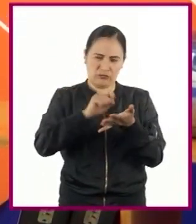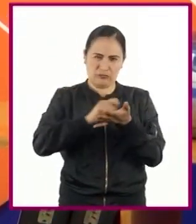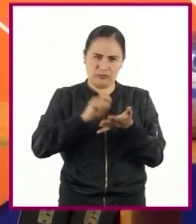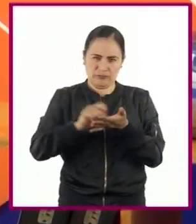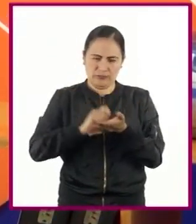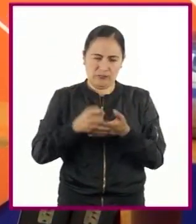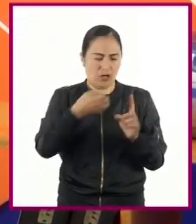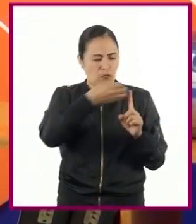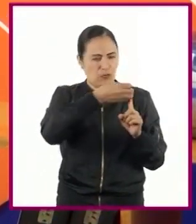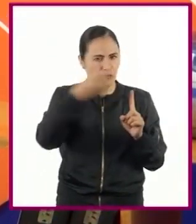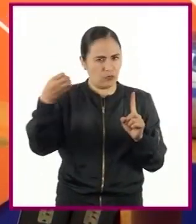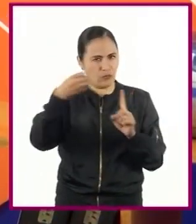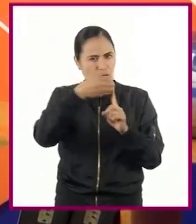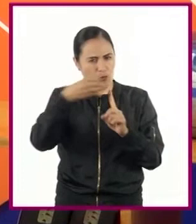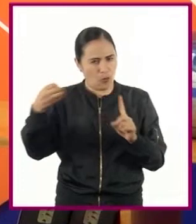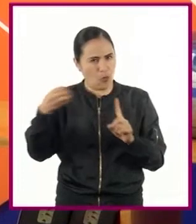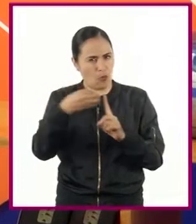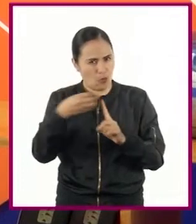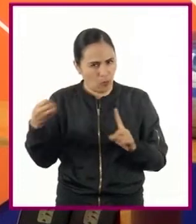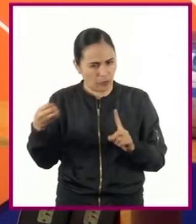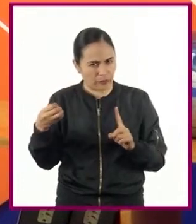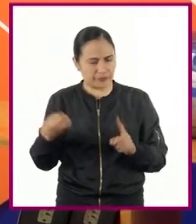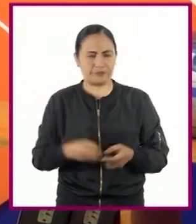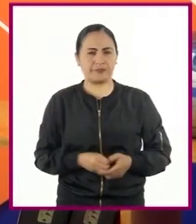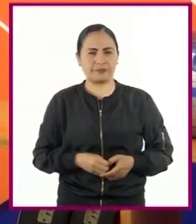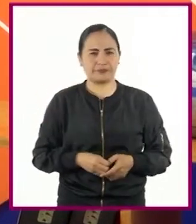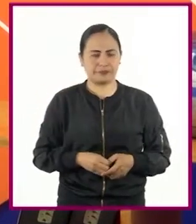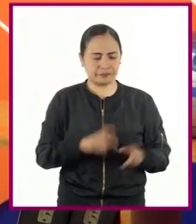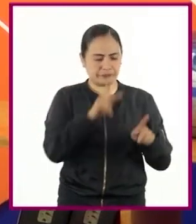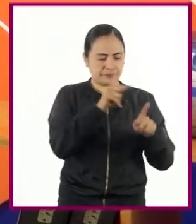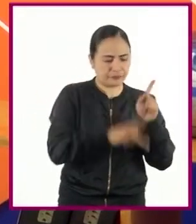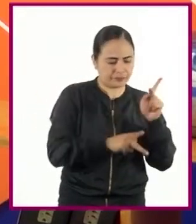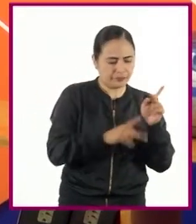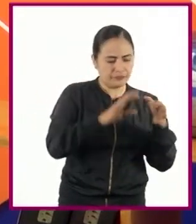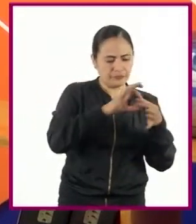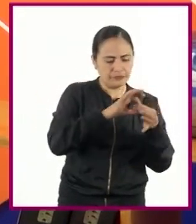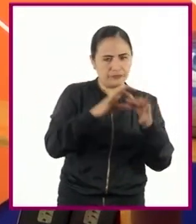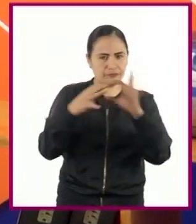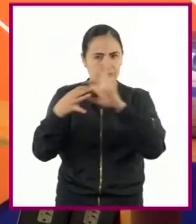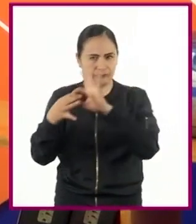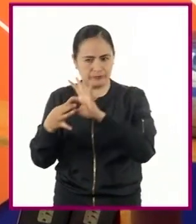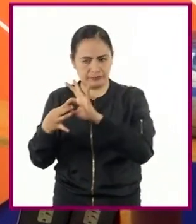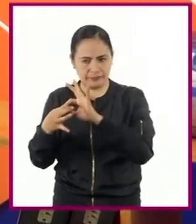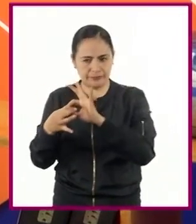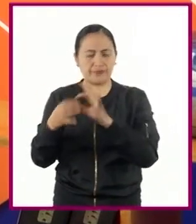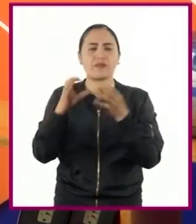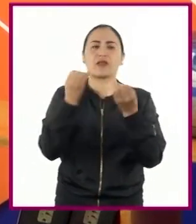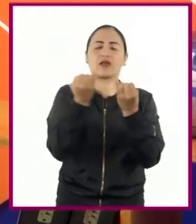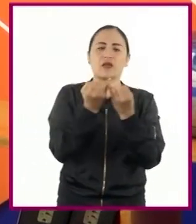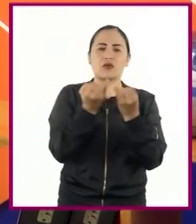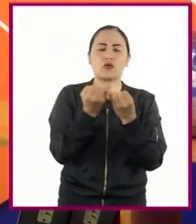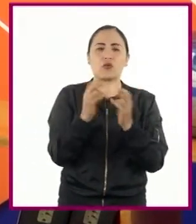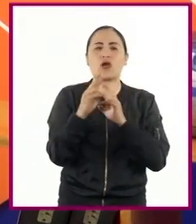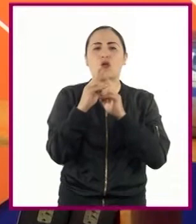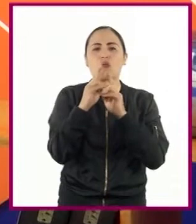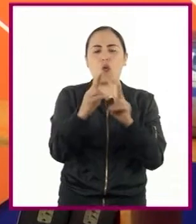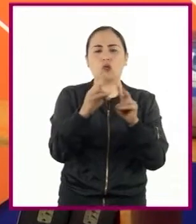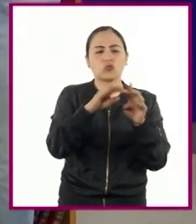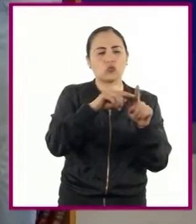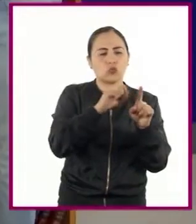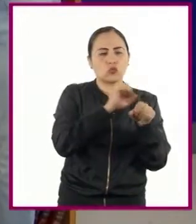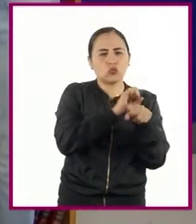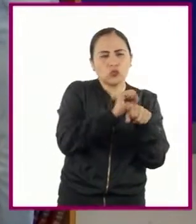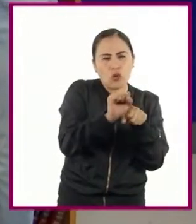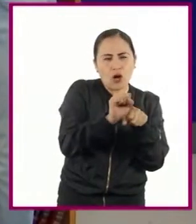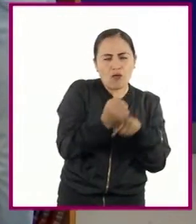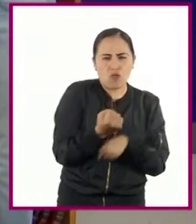en la redacción del contenido, la secuencia de las secciones, así como la modulación y entonación que los locutores